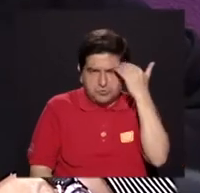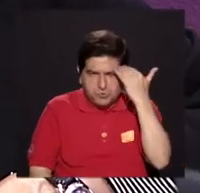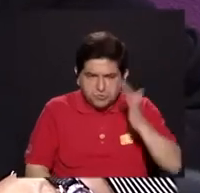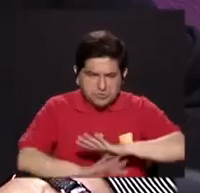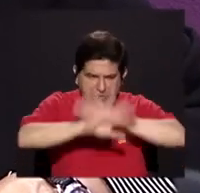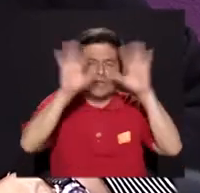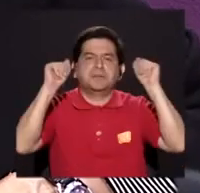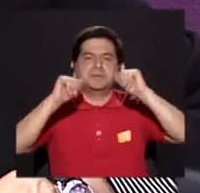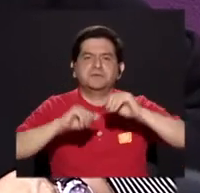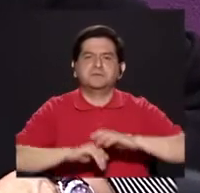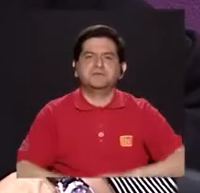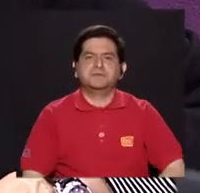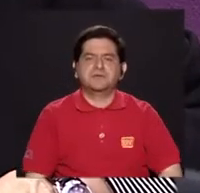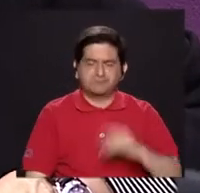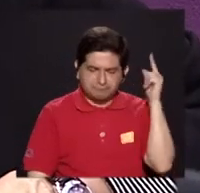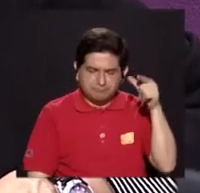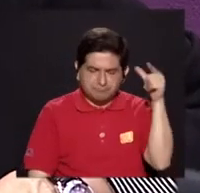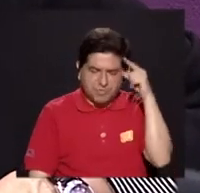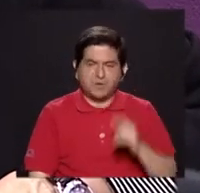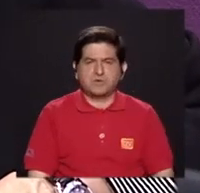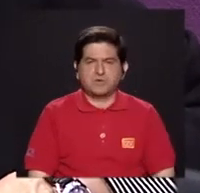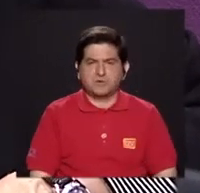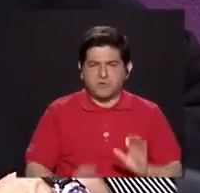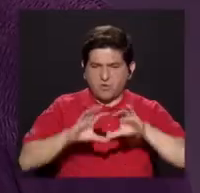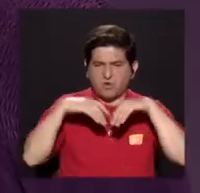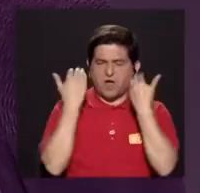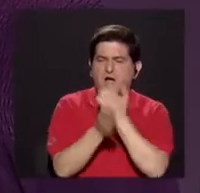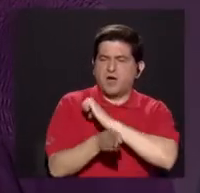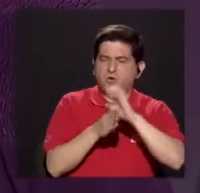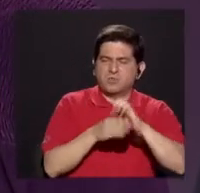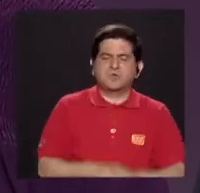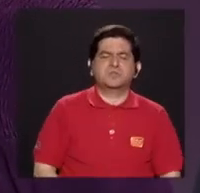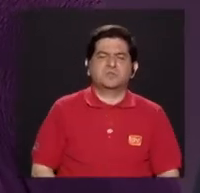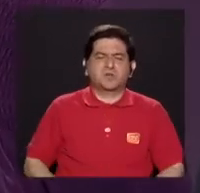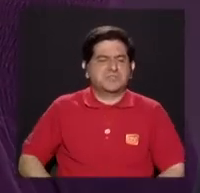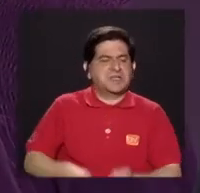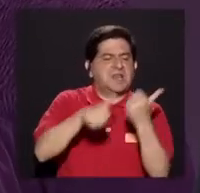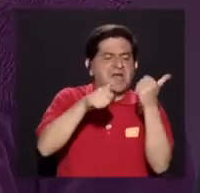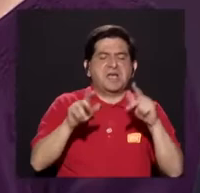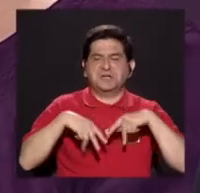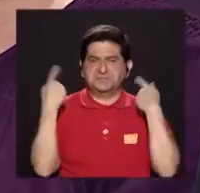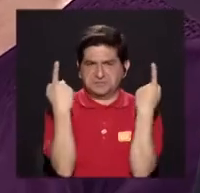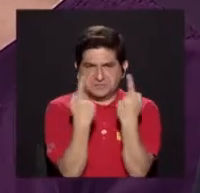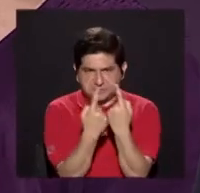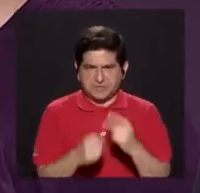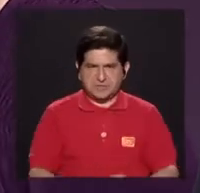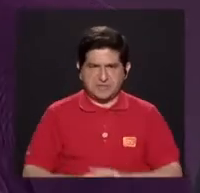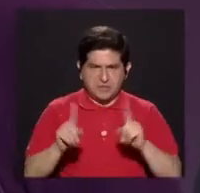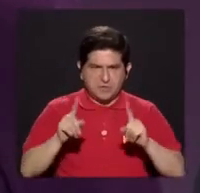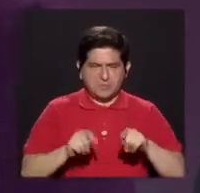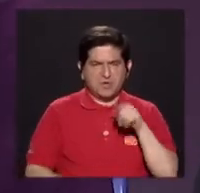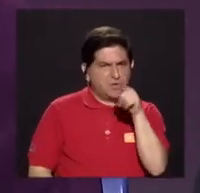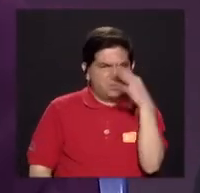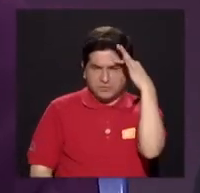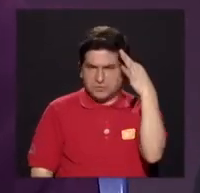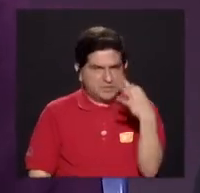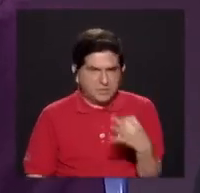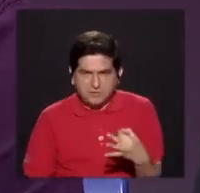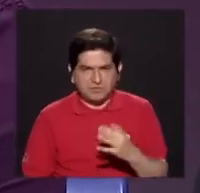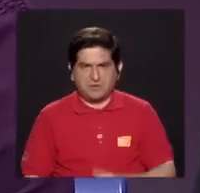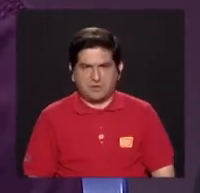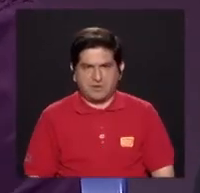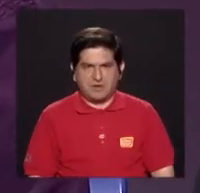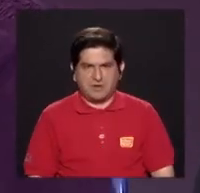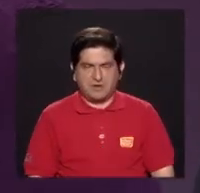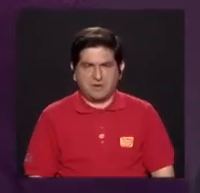claro. O sea, por supuesto. Te llevan a los comités de ética, te expulsan de los partidos. Claro. Pero ¿no creen ustedes que eso